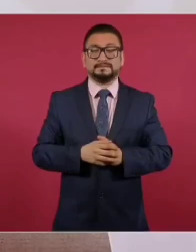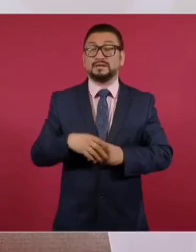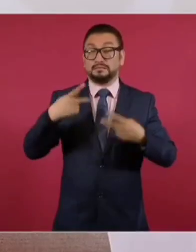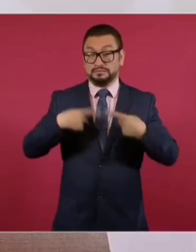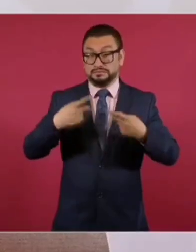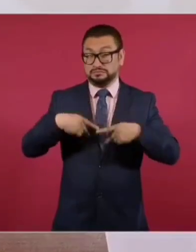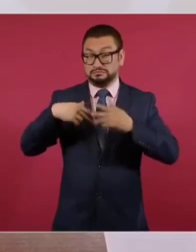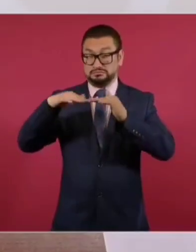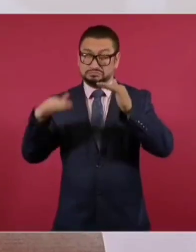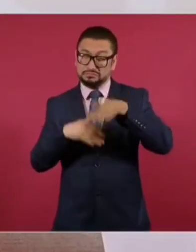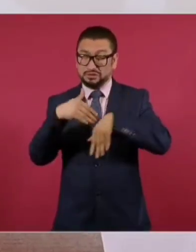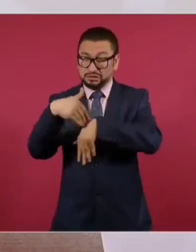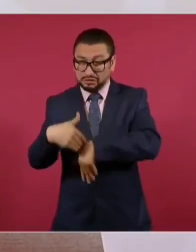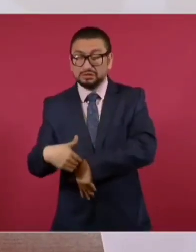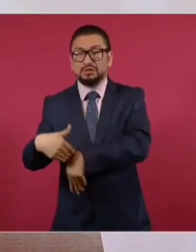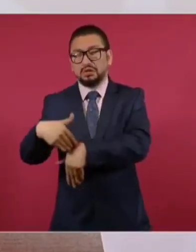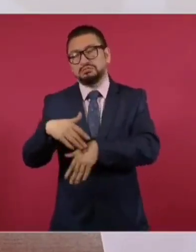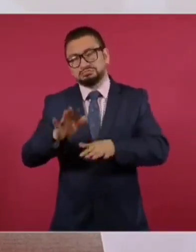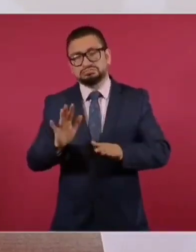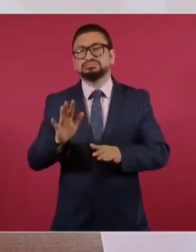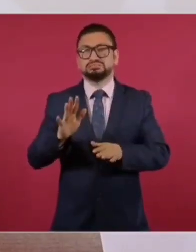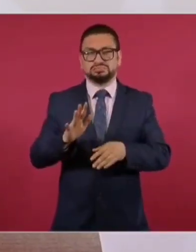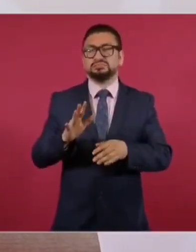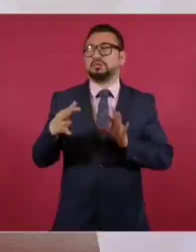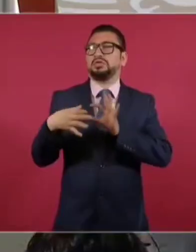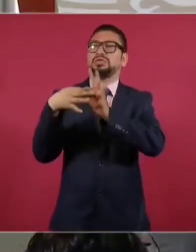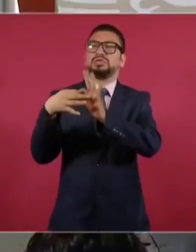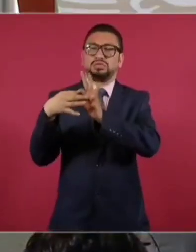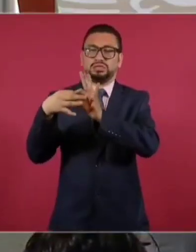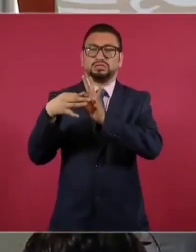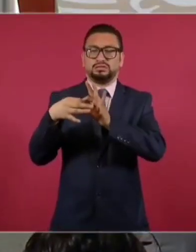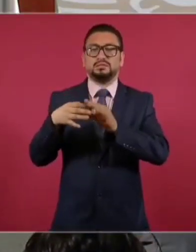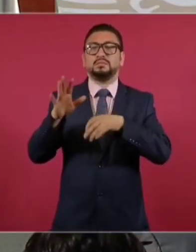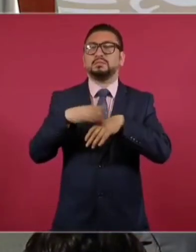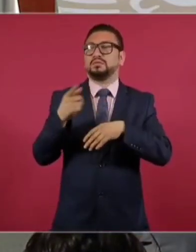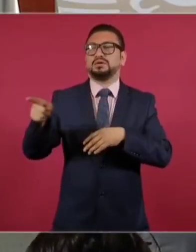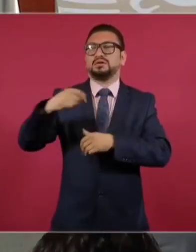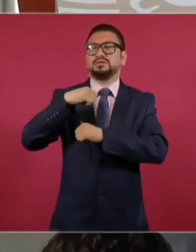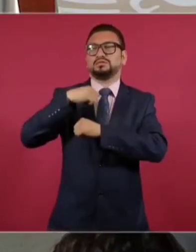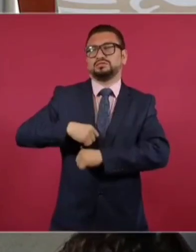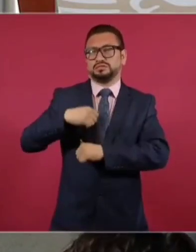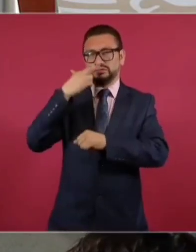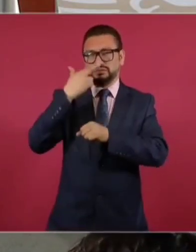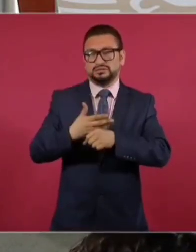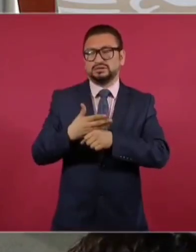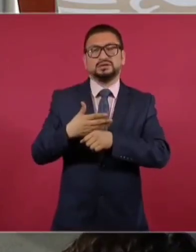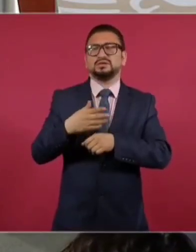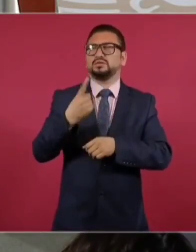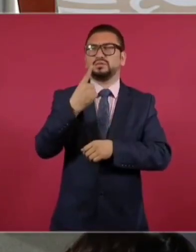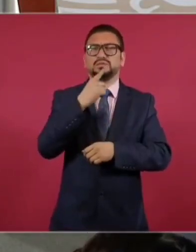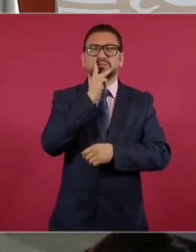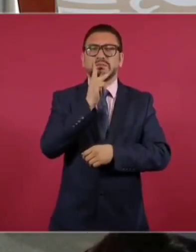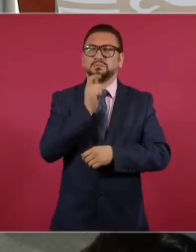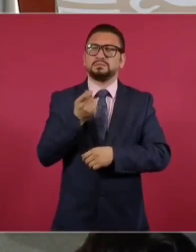empleados o dependientes, gerentes, hay una palabra que se usa